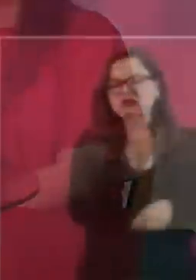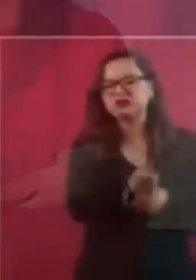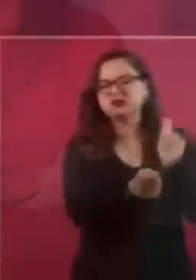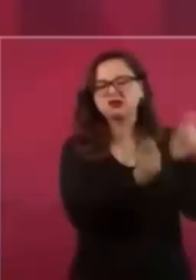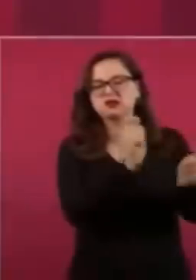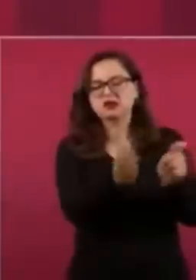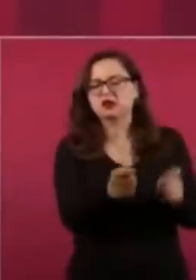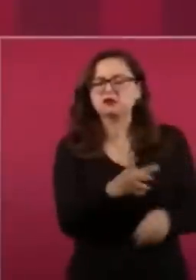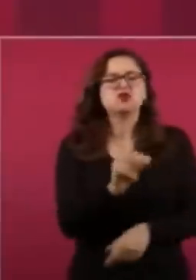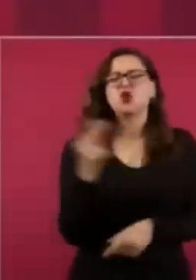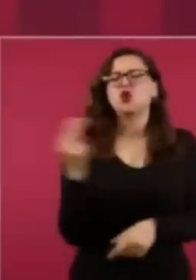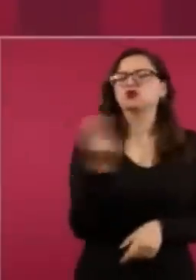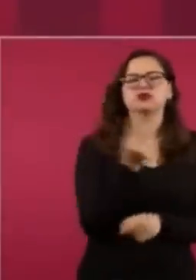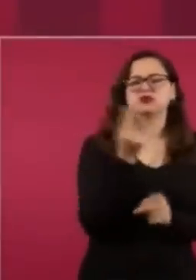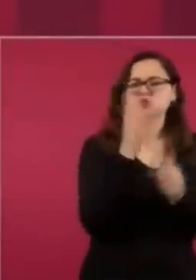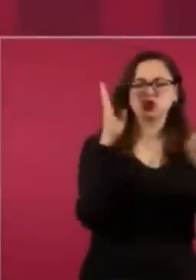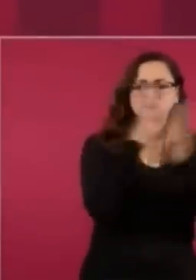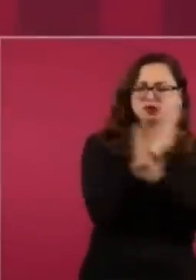ahora